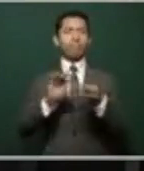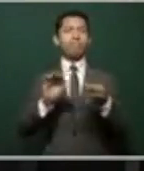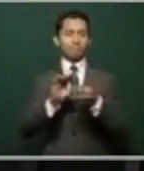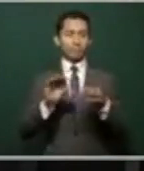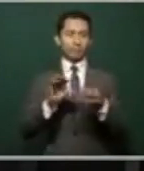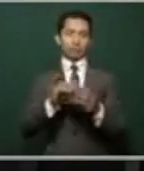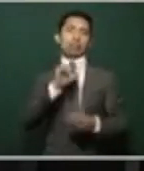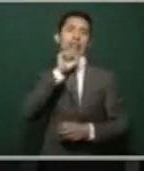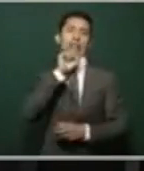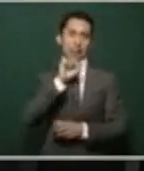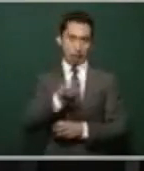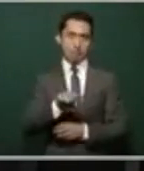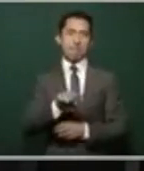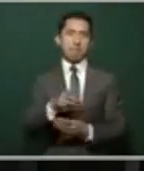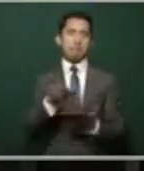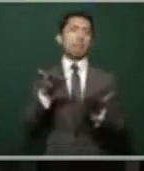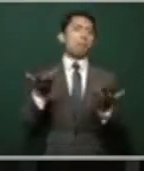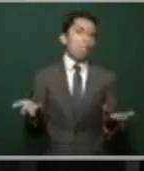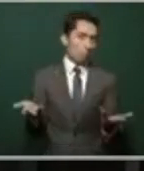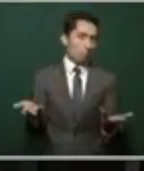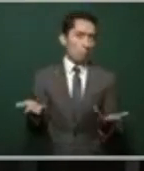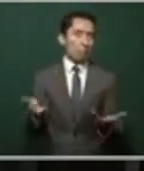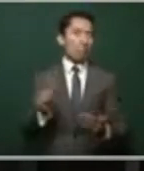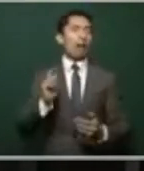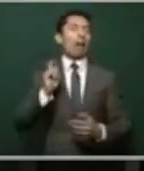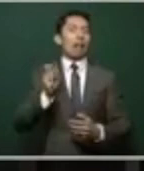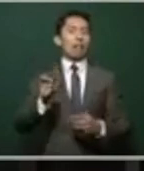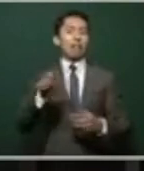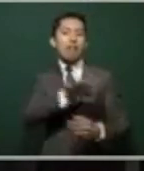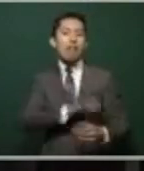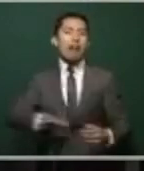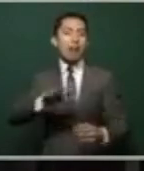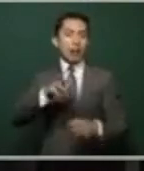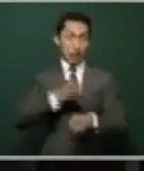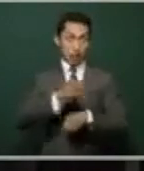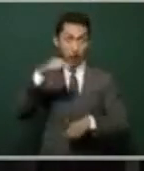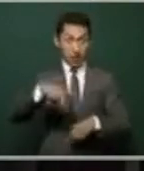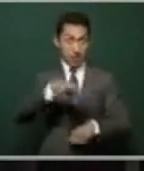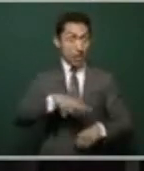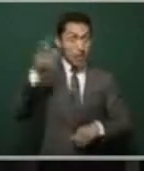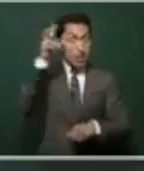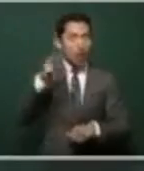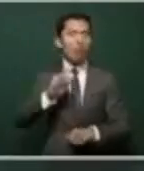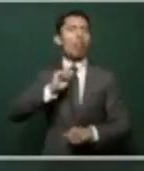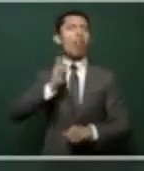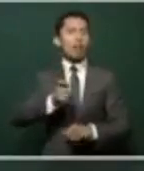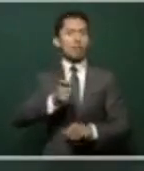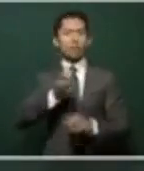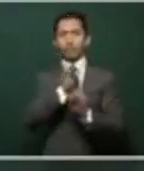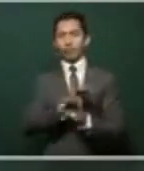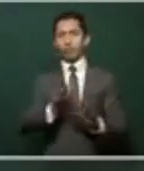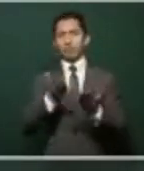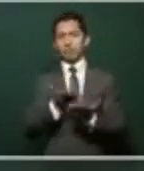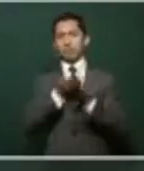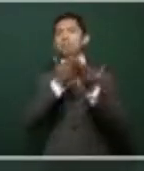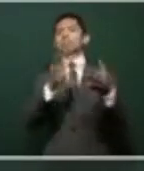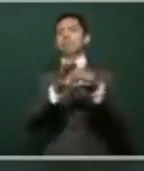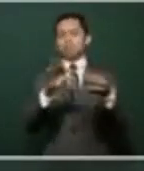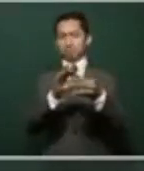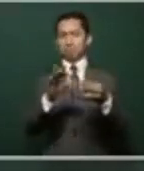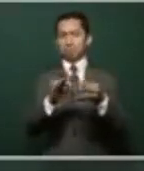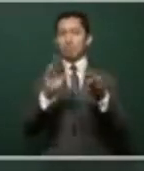también sobre la seguridad en Hidalgo. Y al final ya